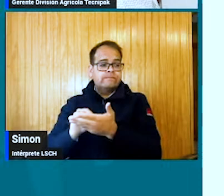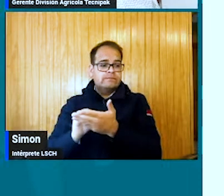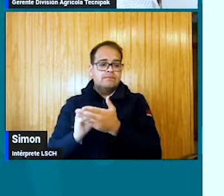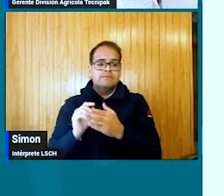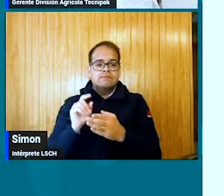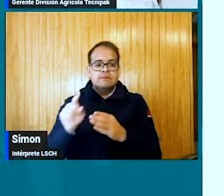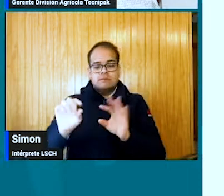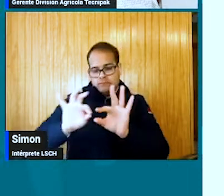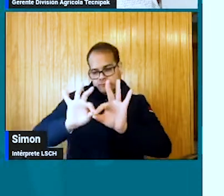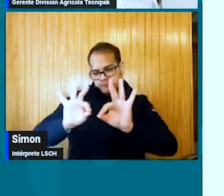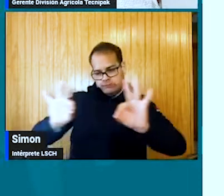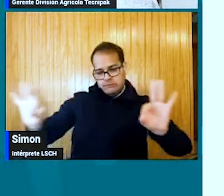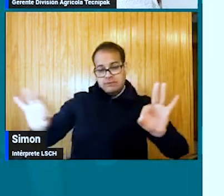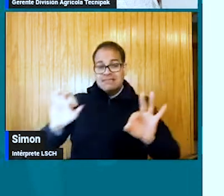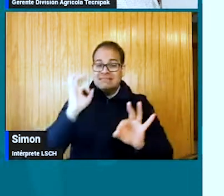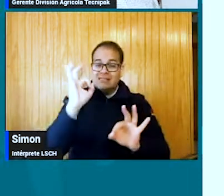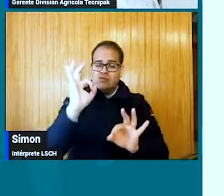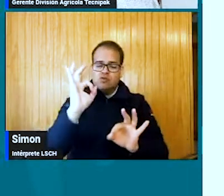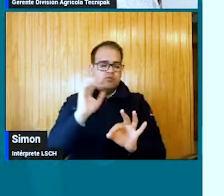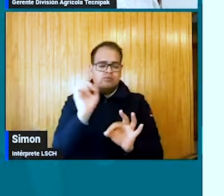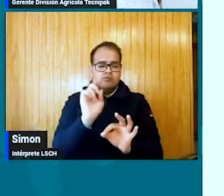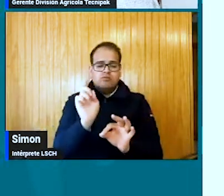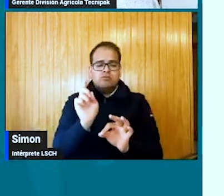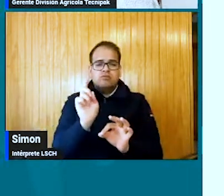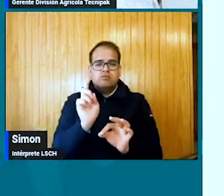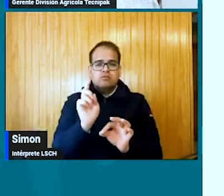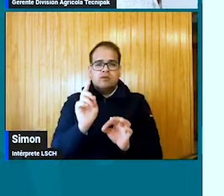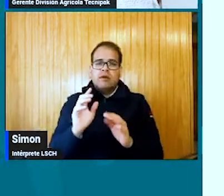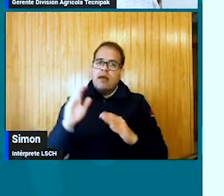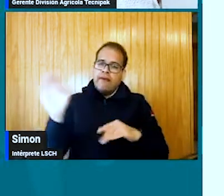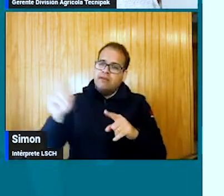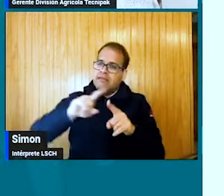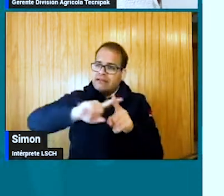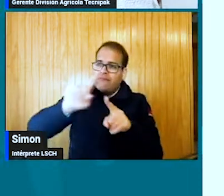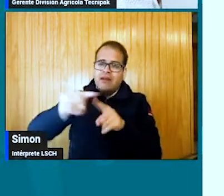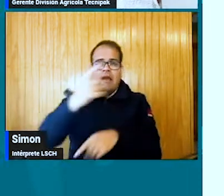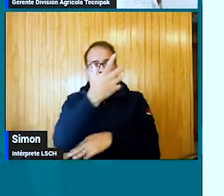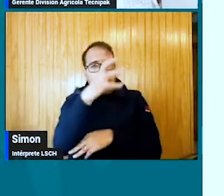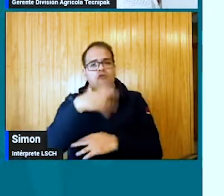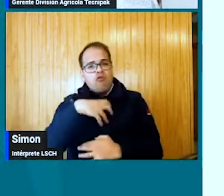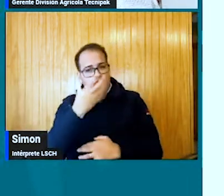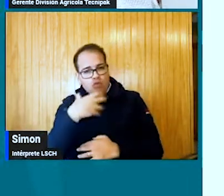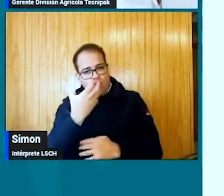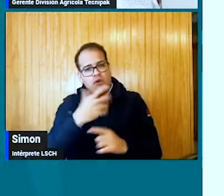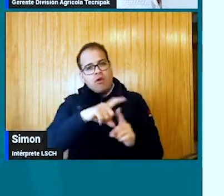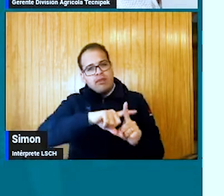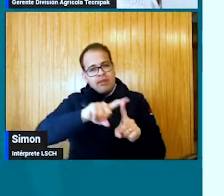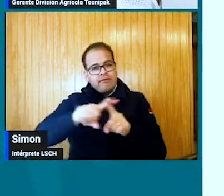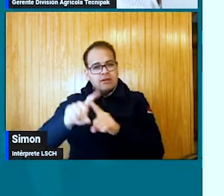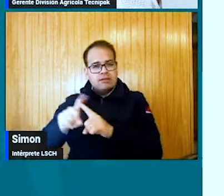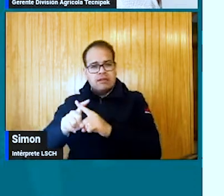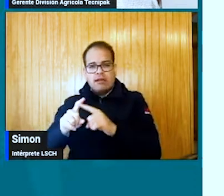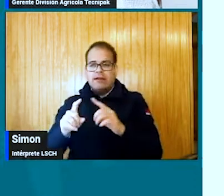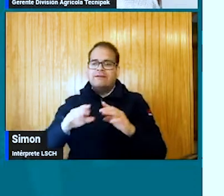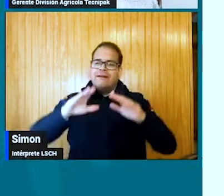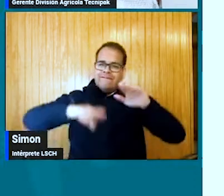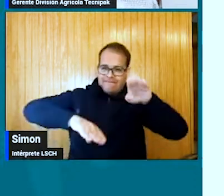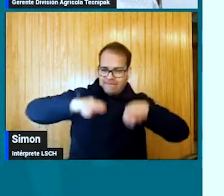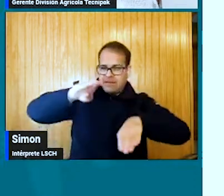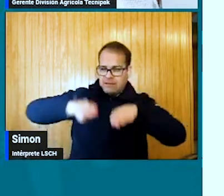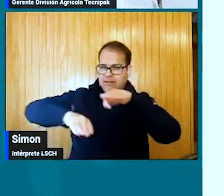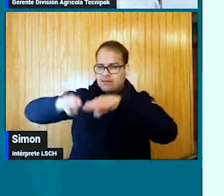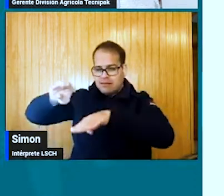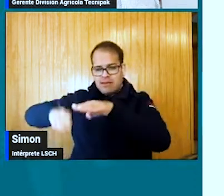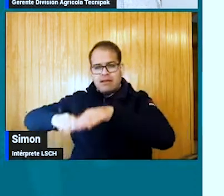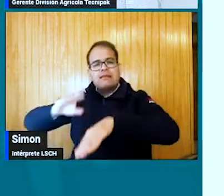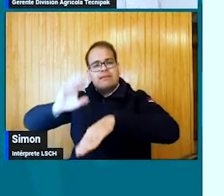grados. ¿Por qué? Porque distintos frutales, distintos estados fenológicos tienen distintas temperaturas